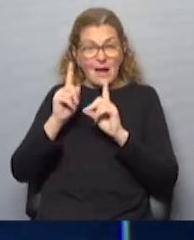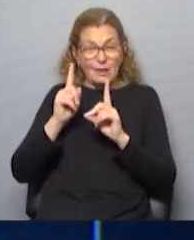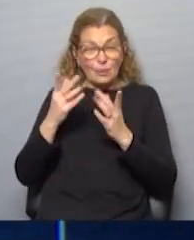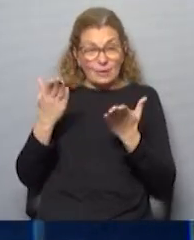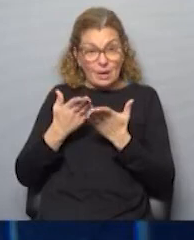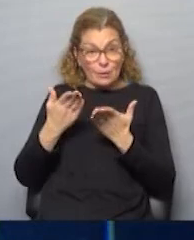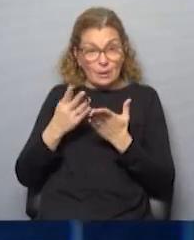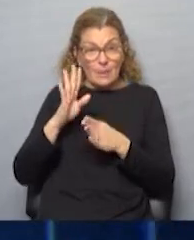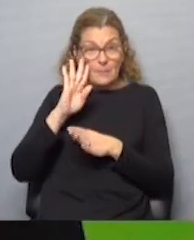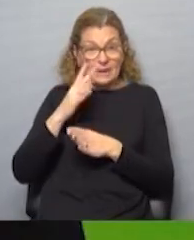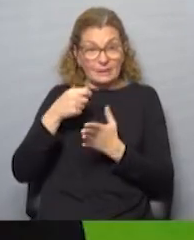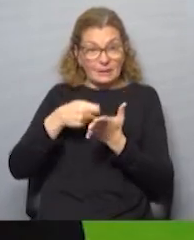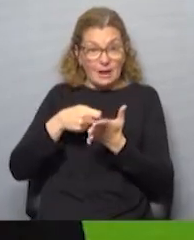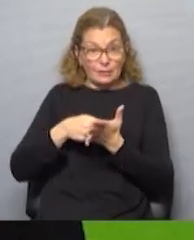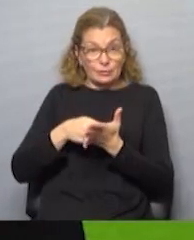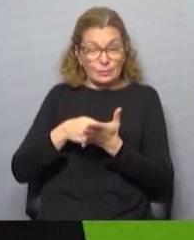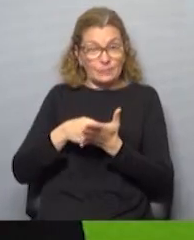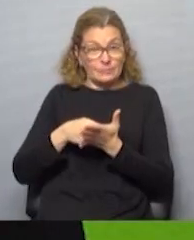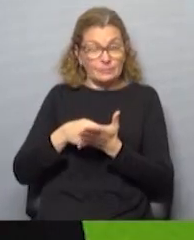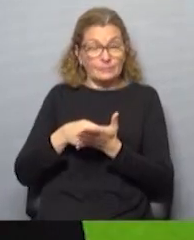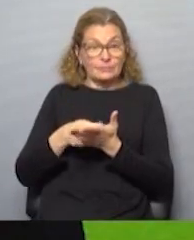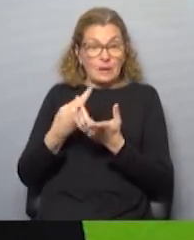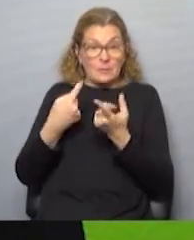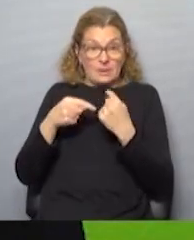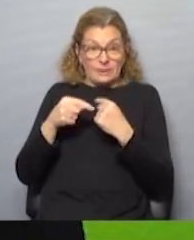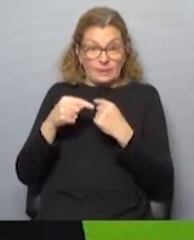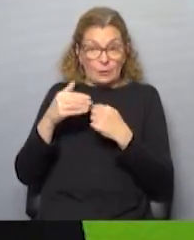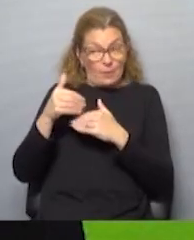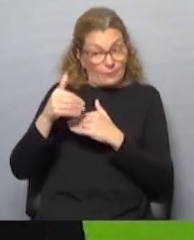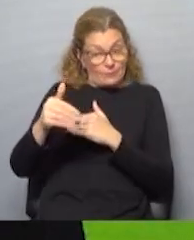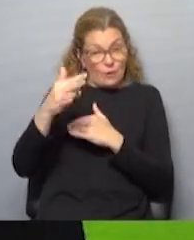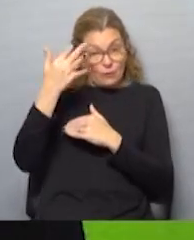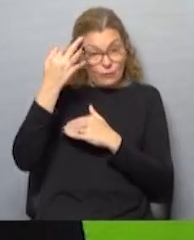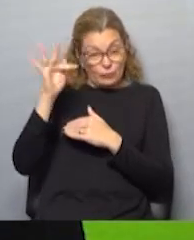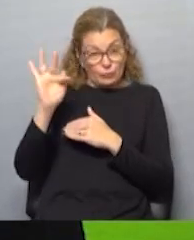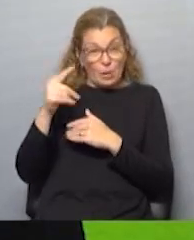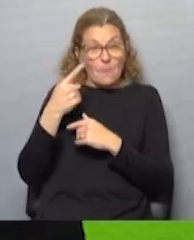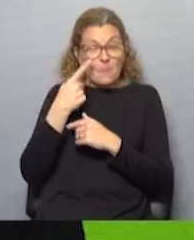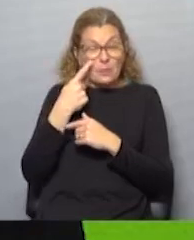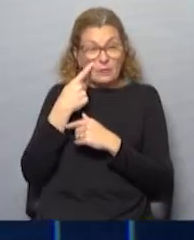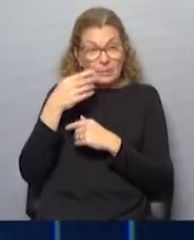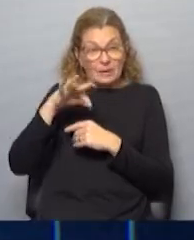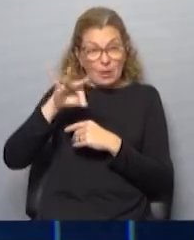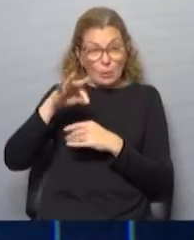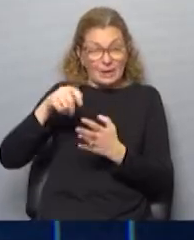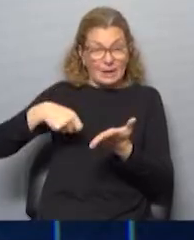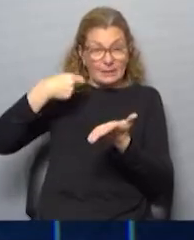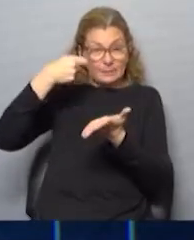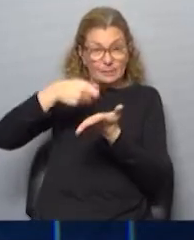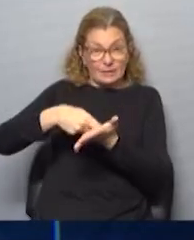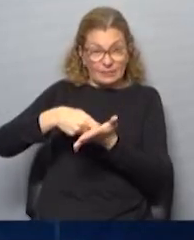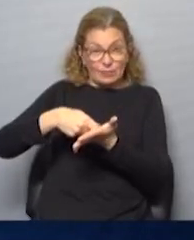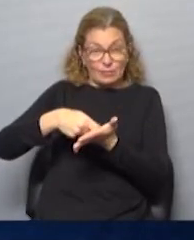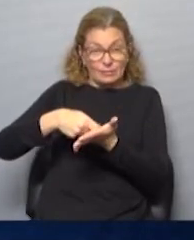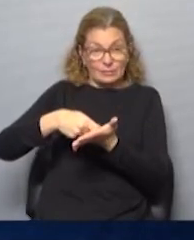parece gasto neto pero el largo plazo es probablemente la única inversión que da